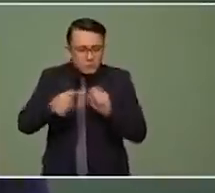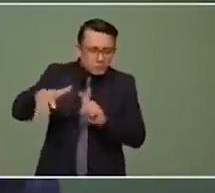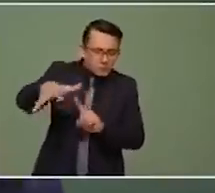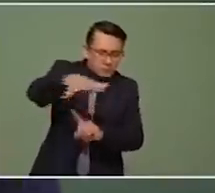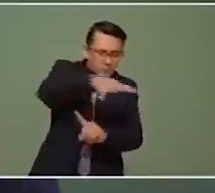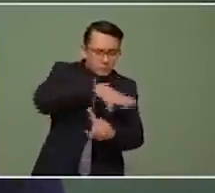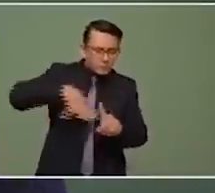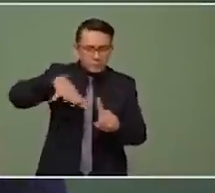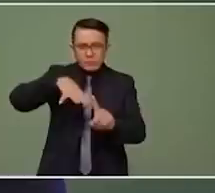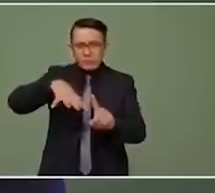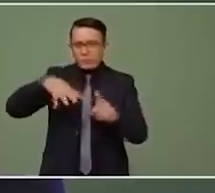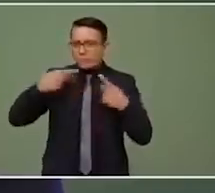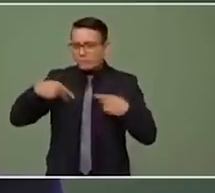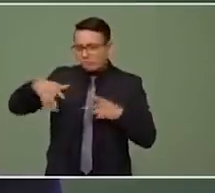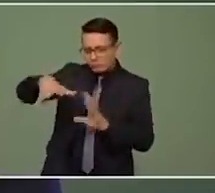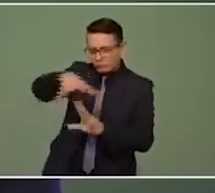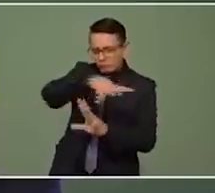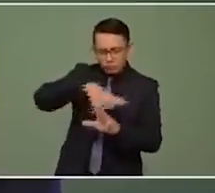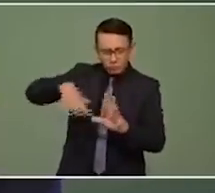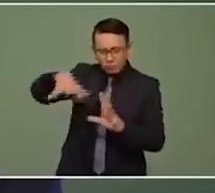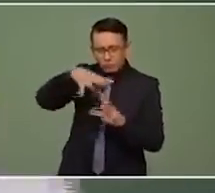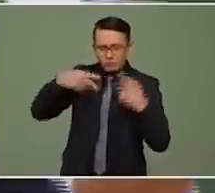de la gente